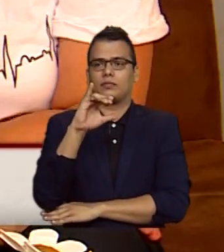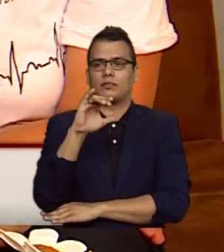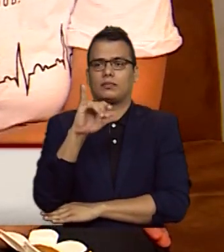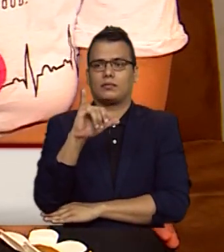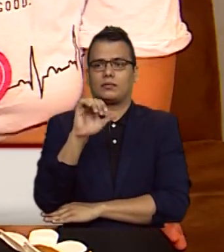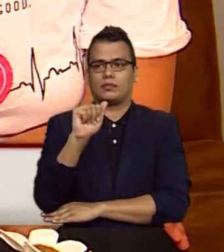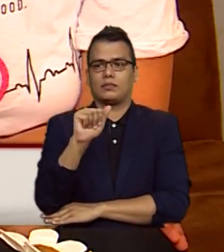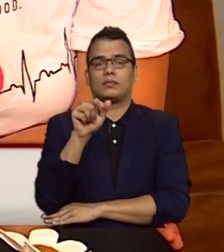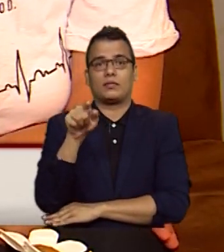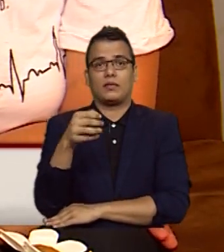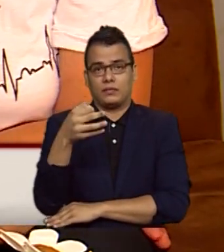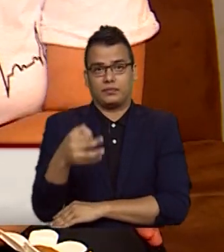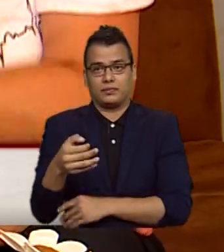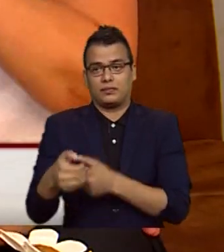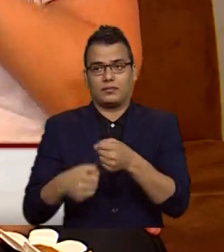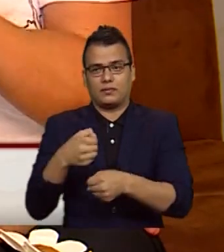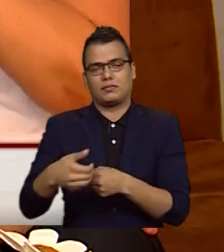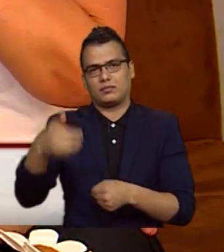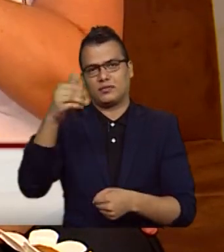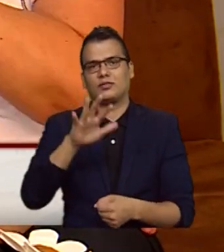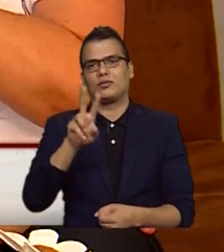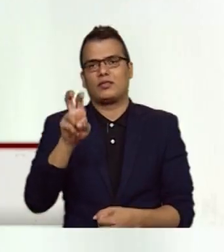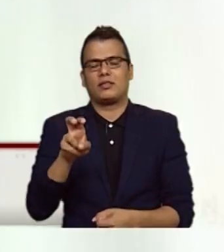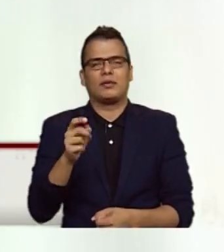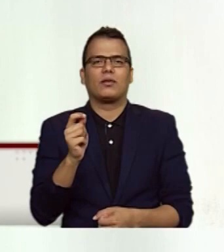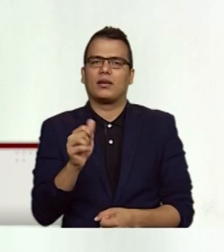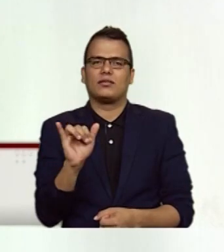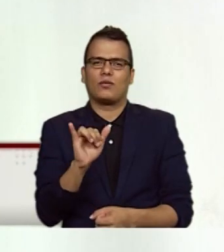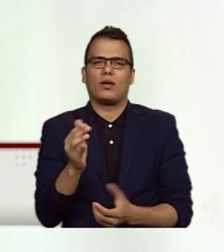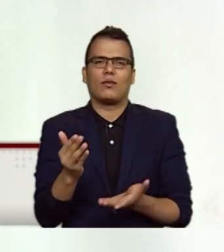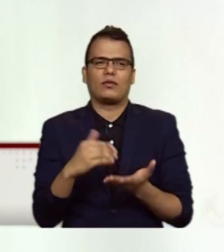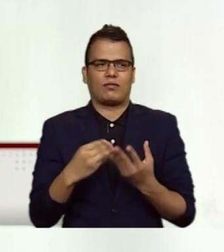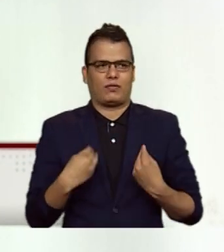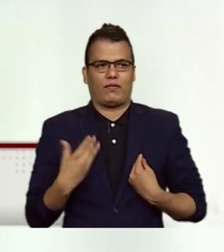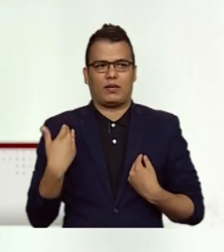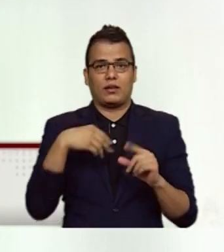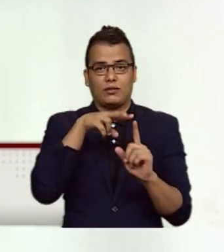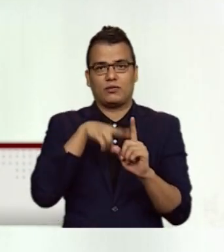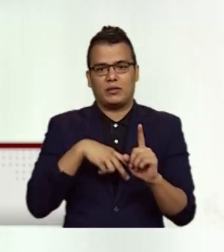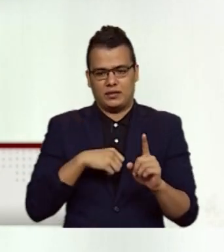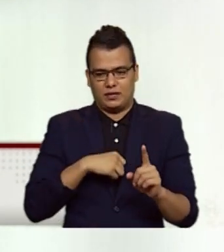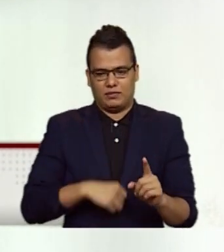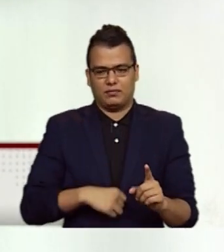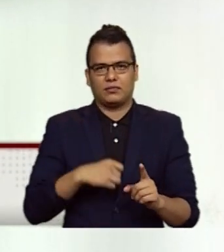años de edad, volvió a vivir prácticamente después de un trasplante de corazón hace 2 meses.